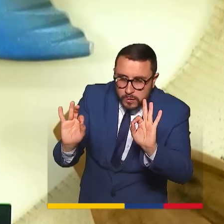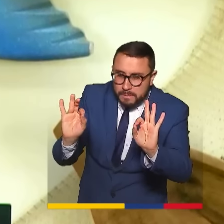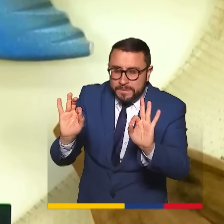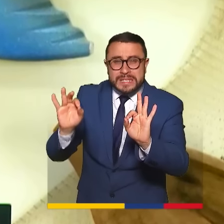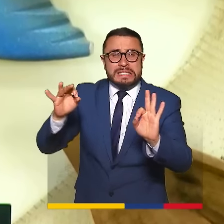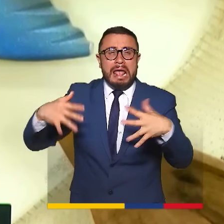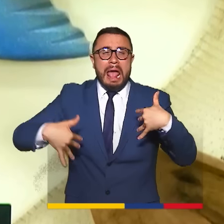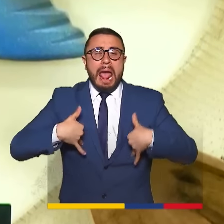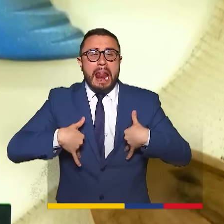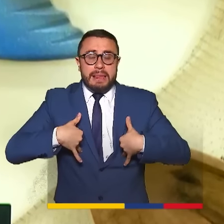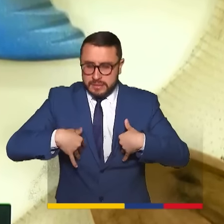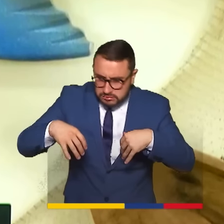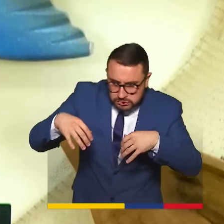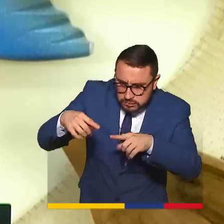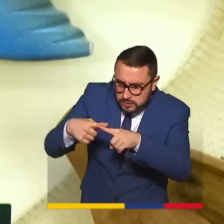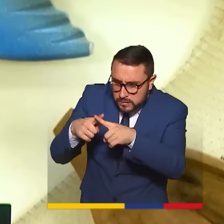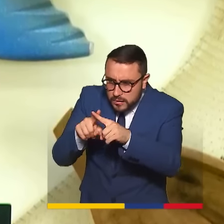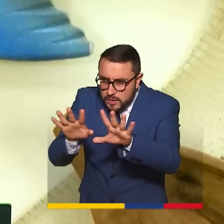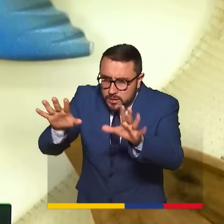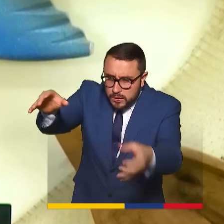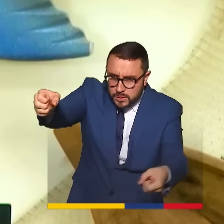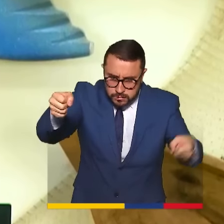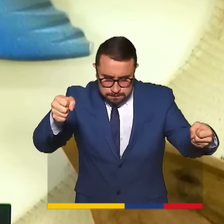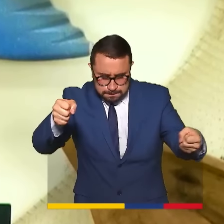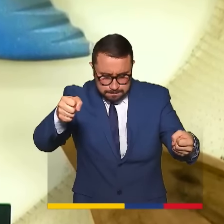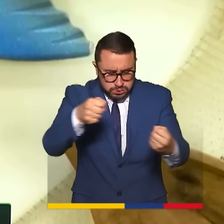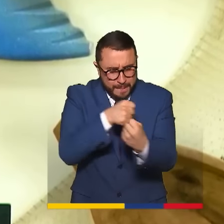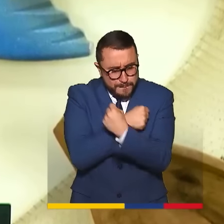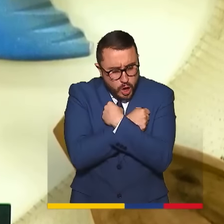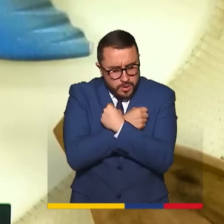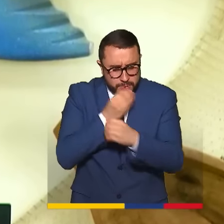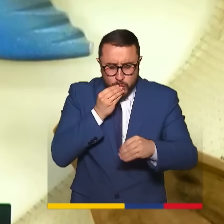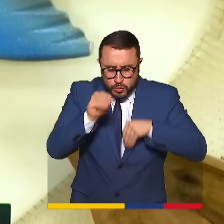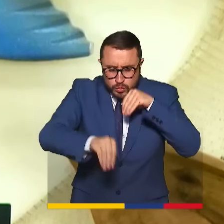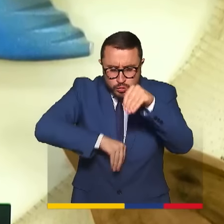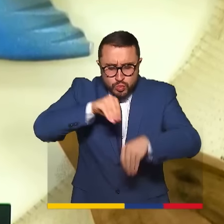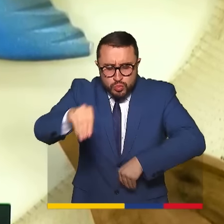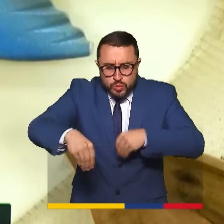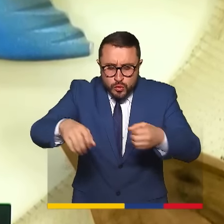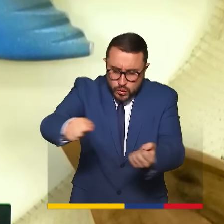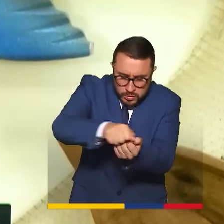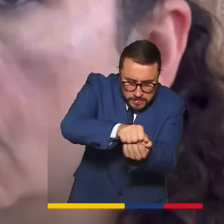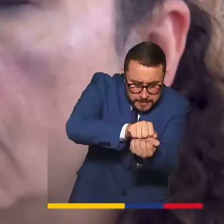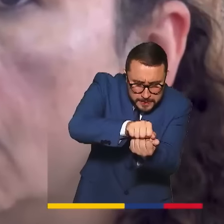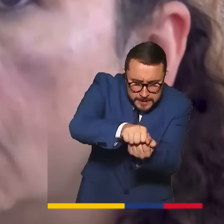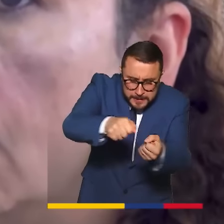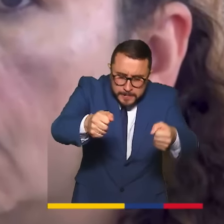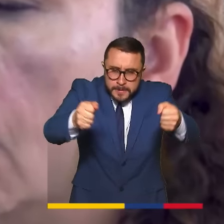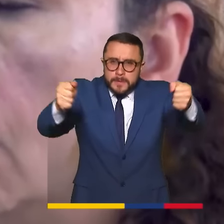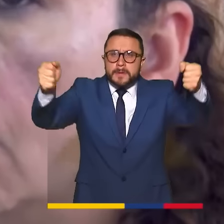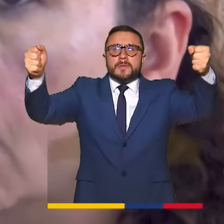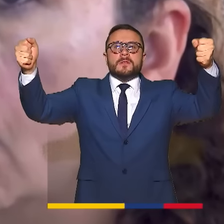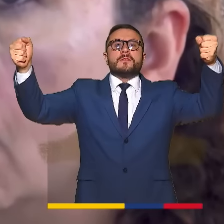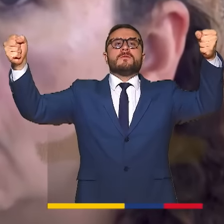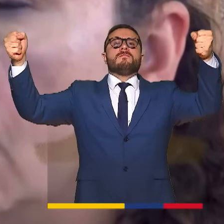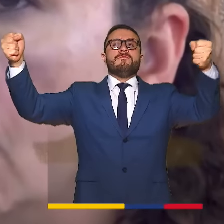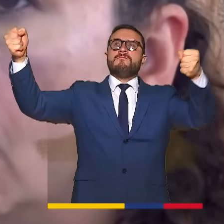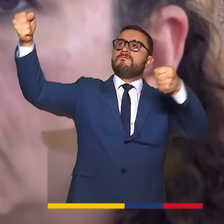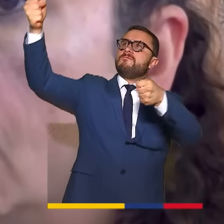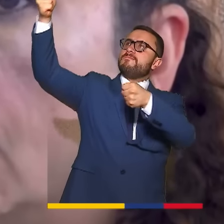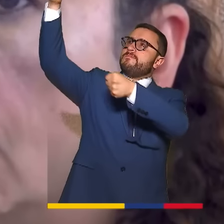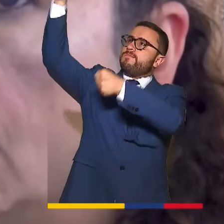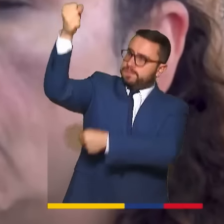las heridas, bañarlas de amor y de besos y levantarlas con la